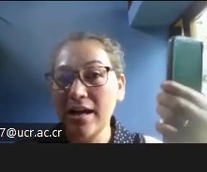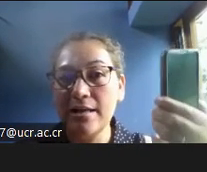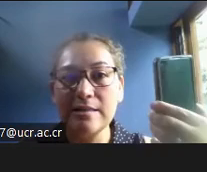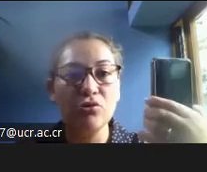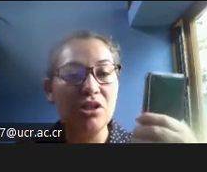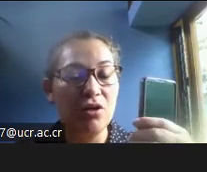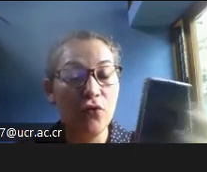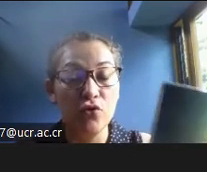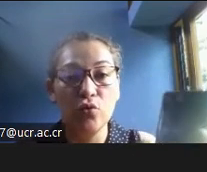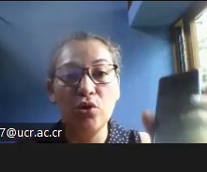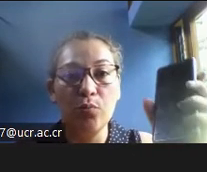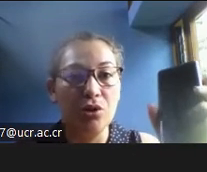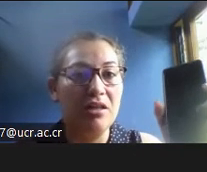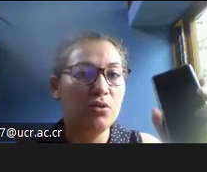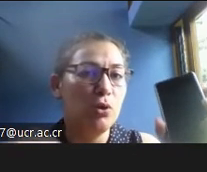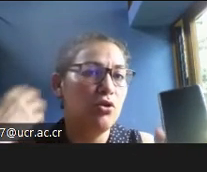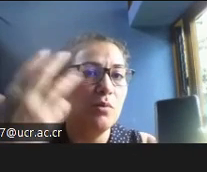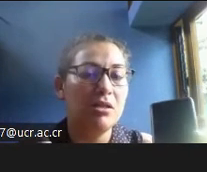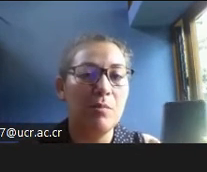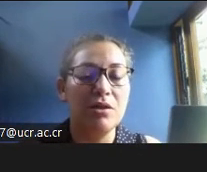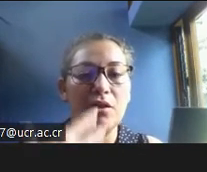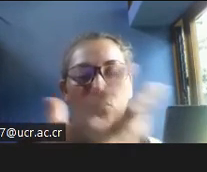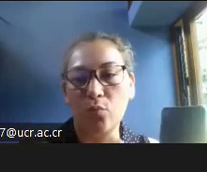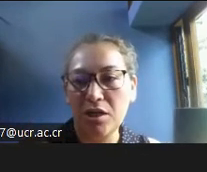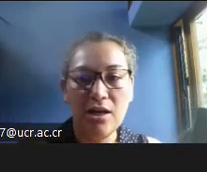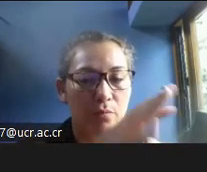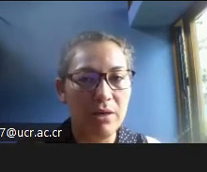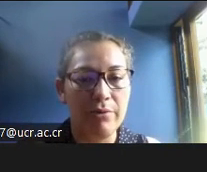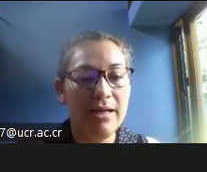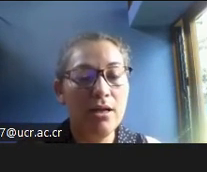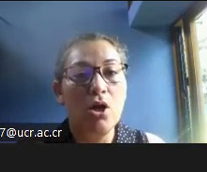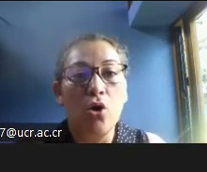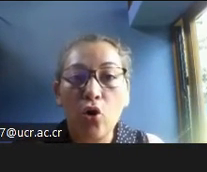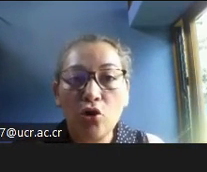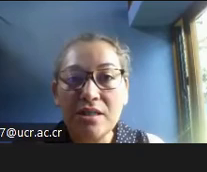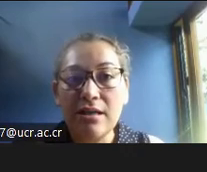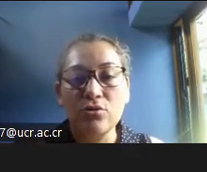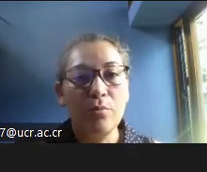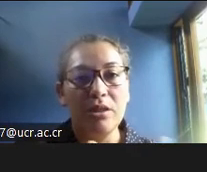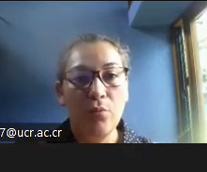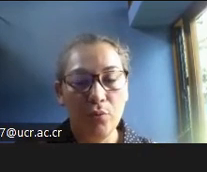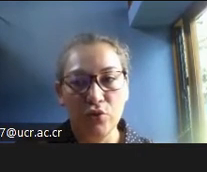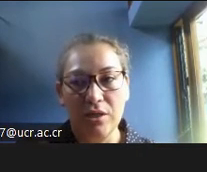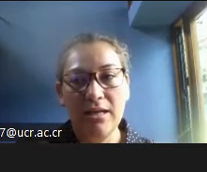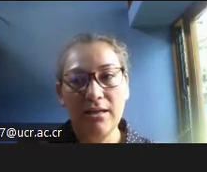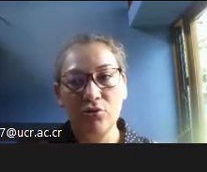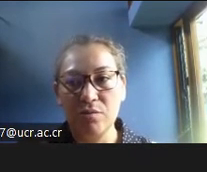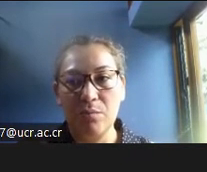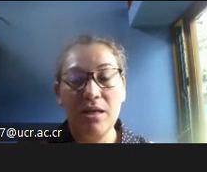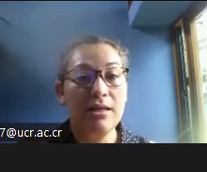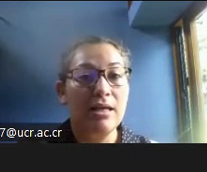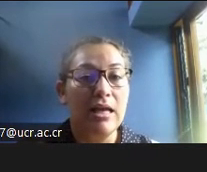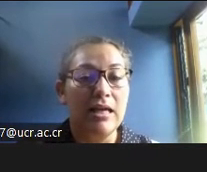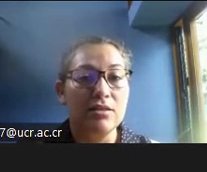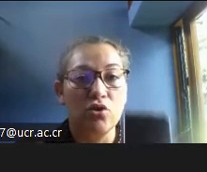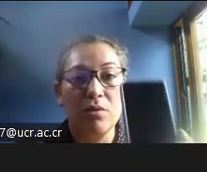teléfonos celulares y los teléfonos son muy importantes porque nos permiten mantenernos comunicados, bla, bla, bla. O si es un objetivo promocional. Entonces,